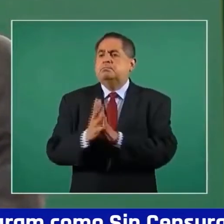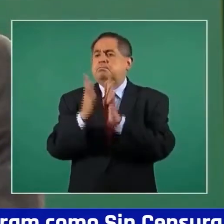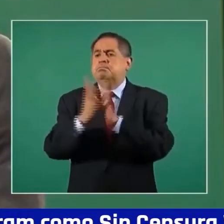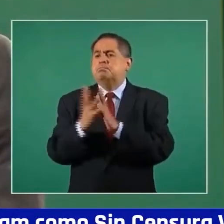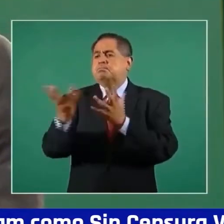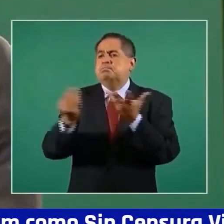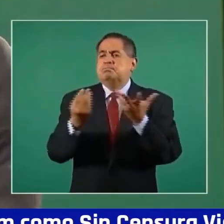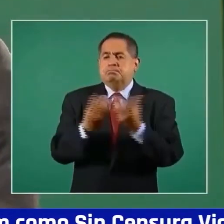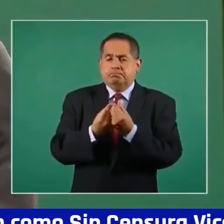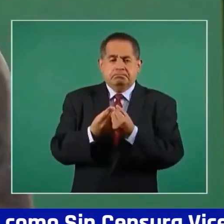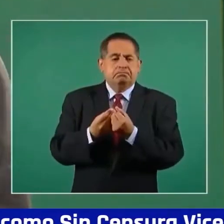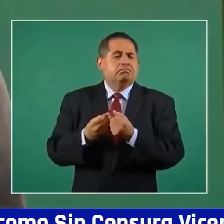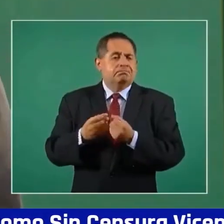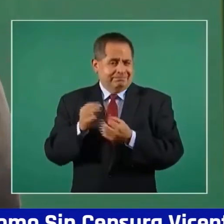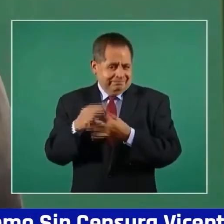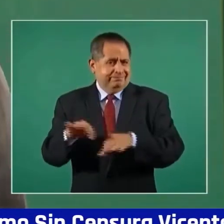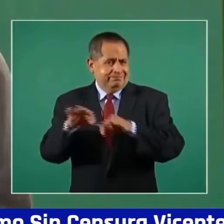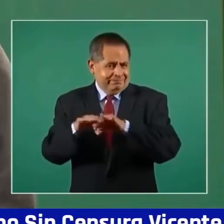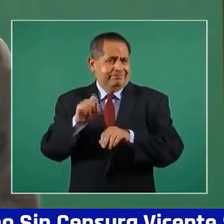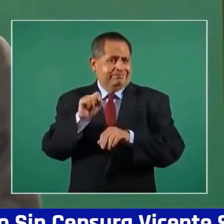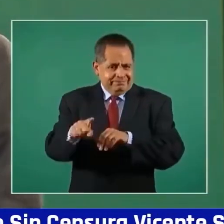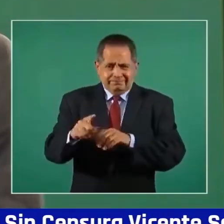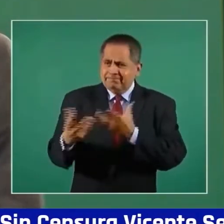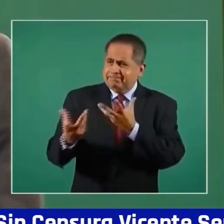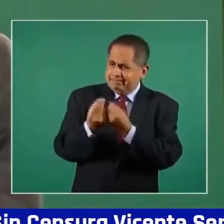sino la democracia participativa,